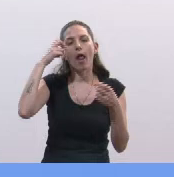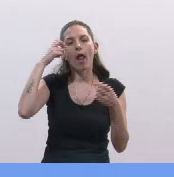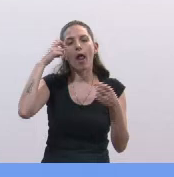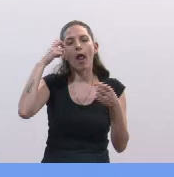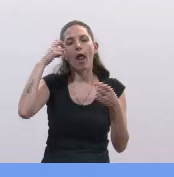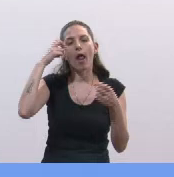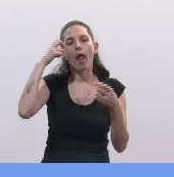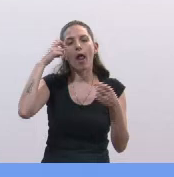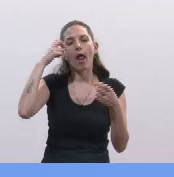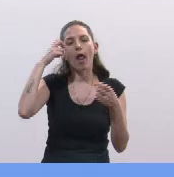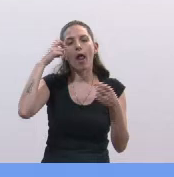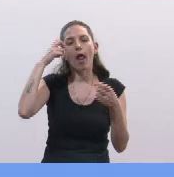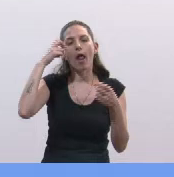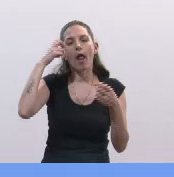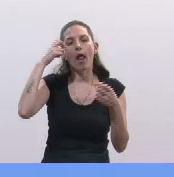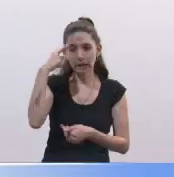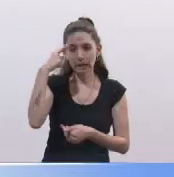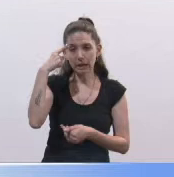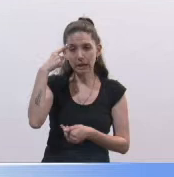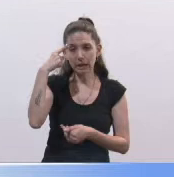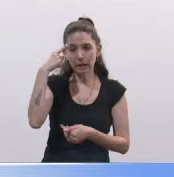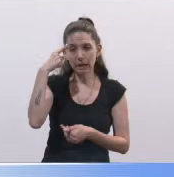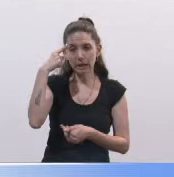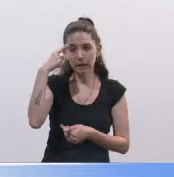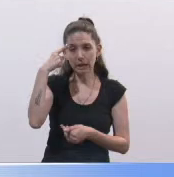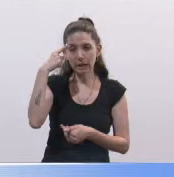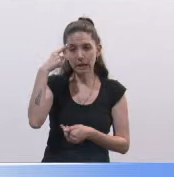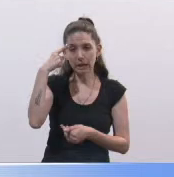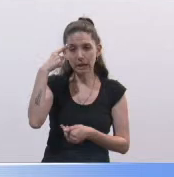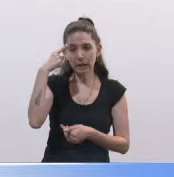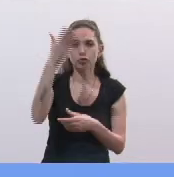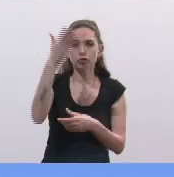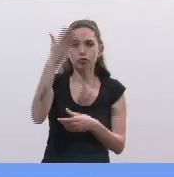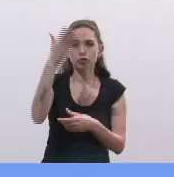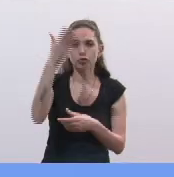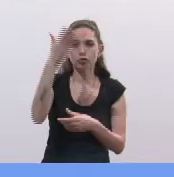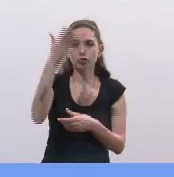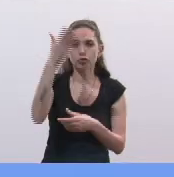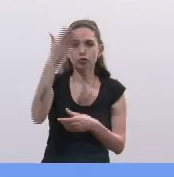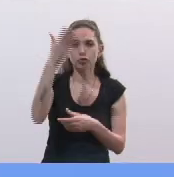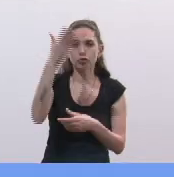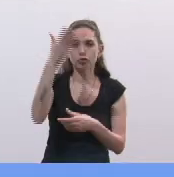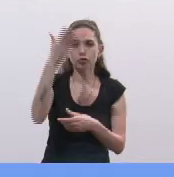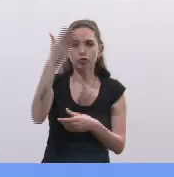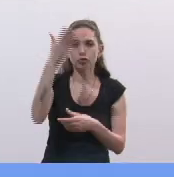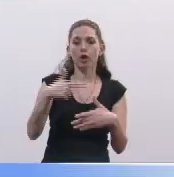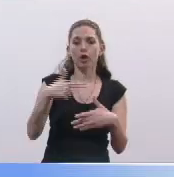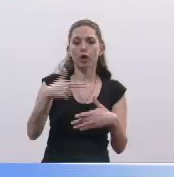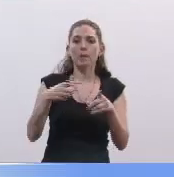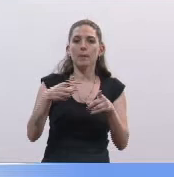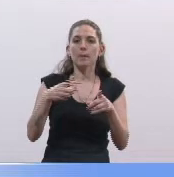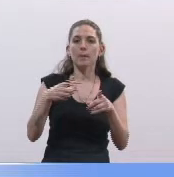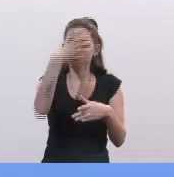Y creo que al volver a incorporar a las dos terceras partes, mi proyecto al menos pierde gran parte del espíritu que